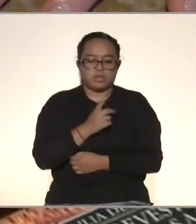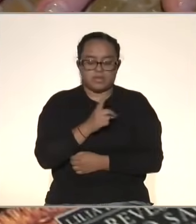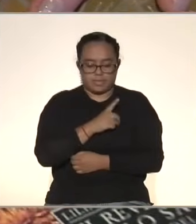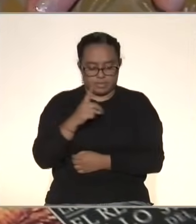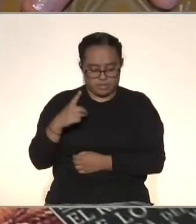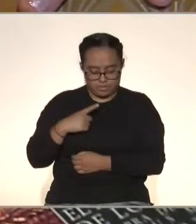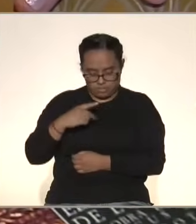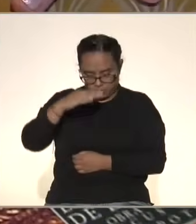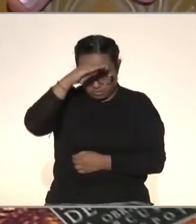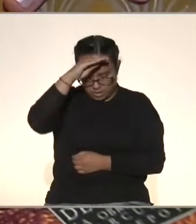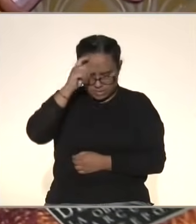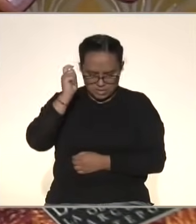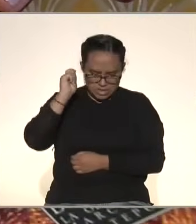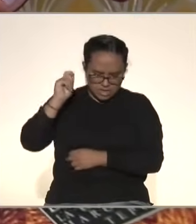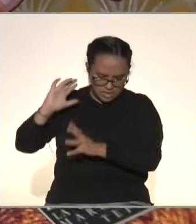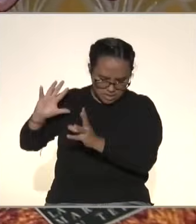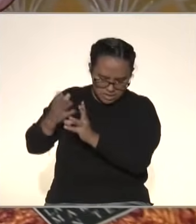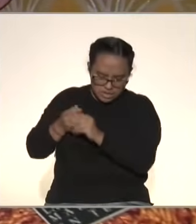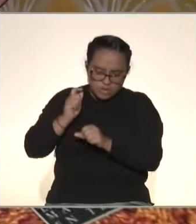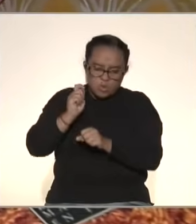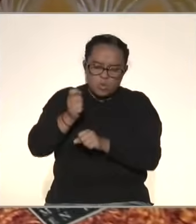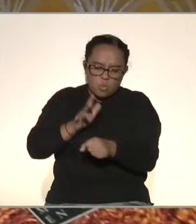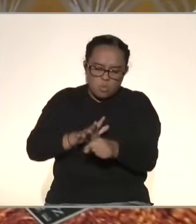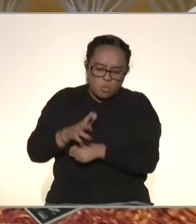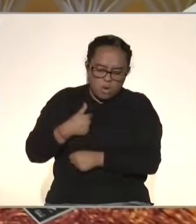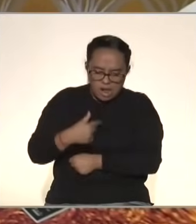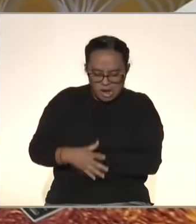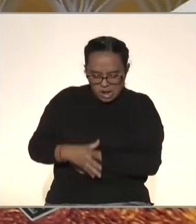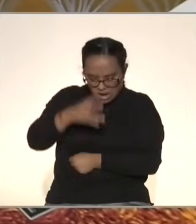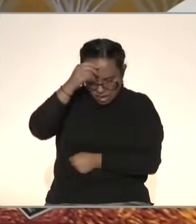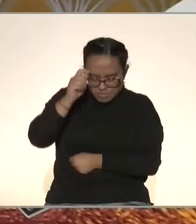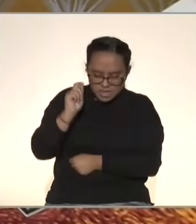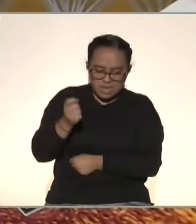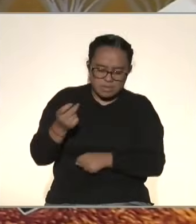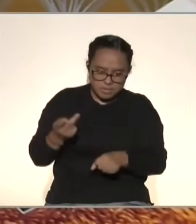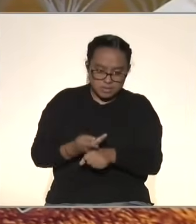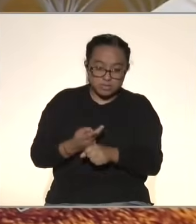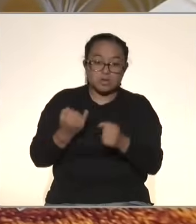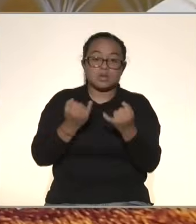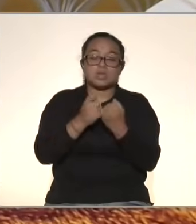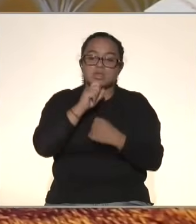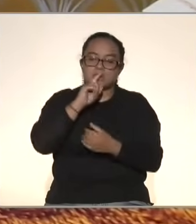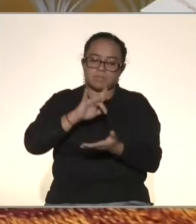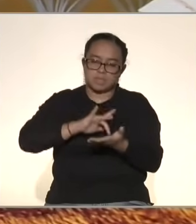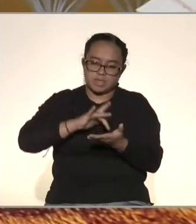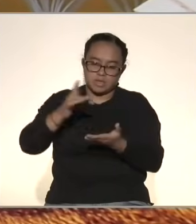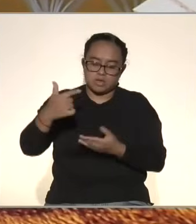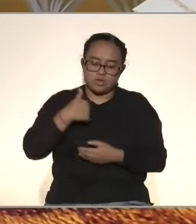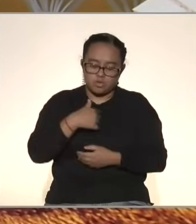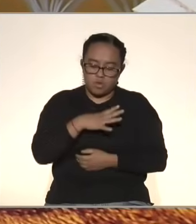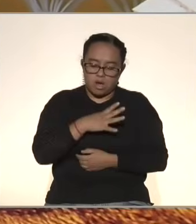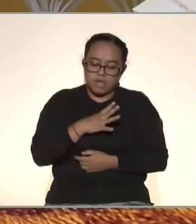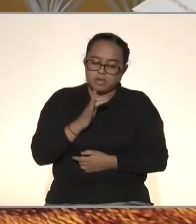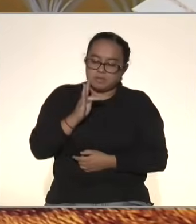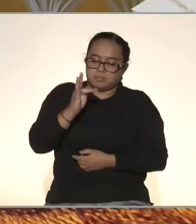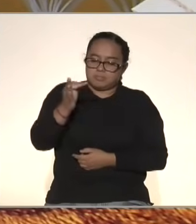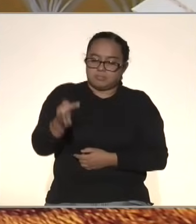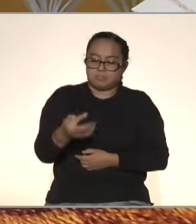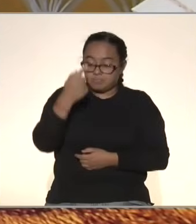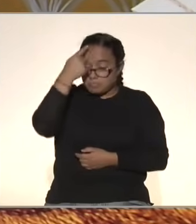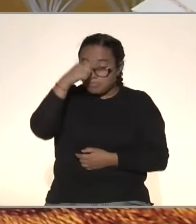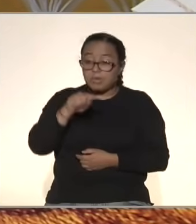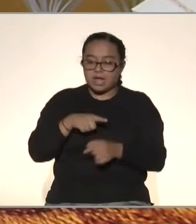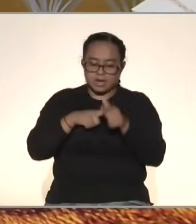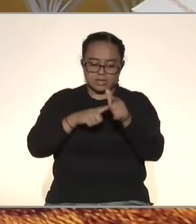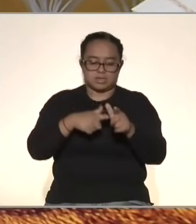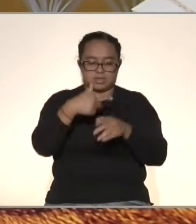cuáles son los aprendizajes que tuvimos y agradeciendo la resiliencia que tuve para salir